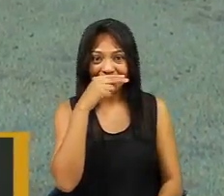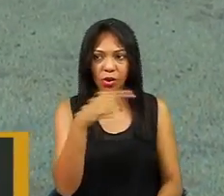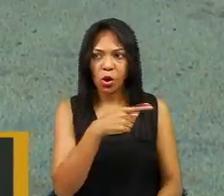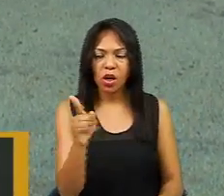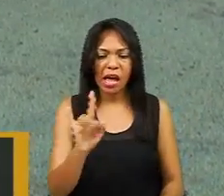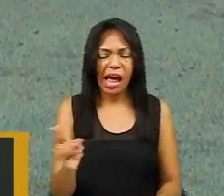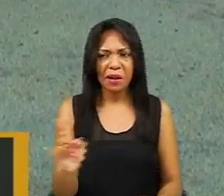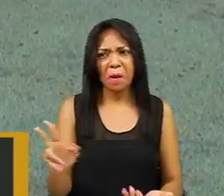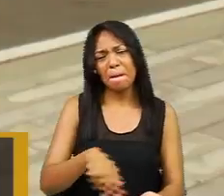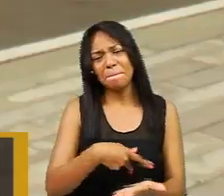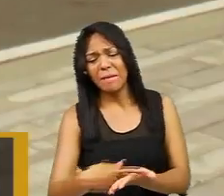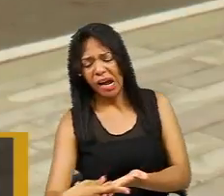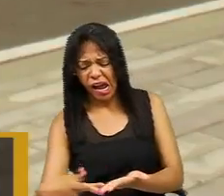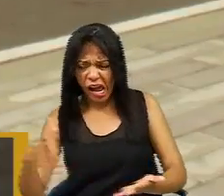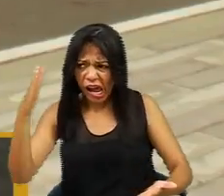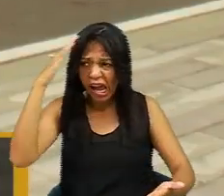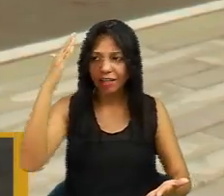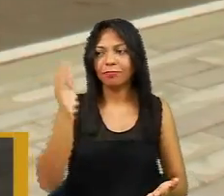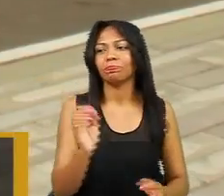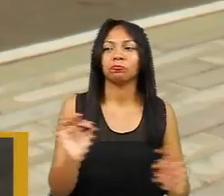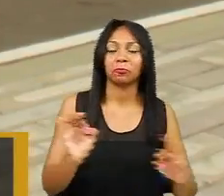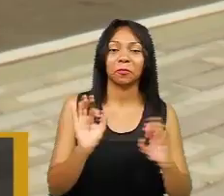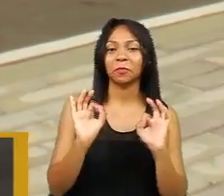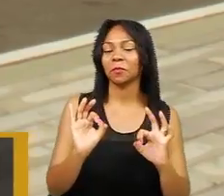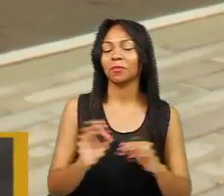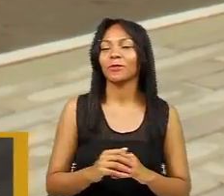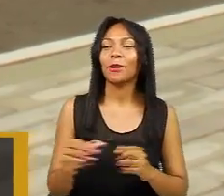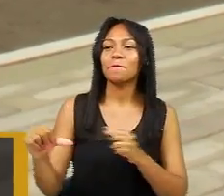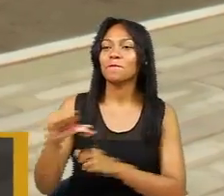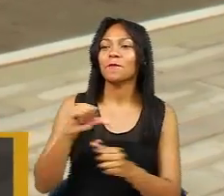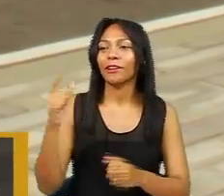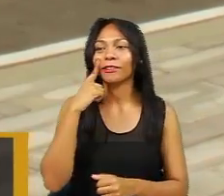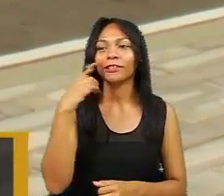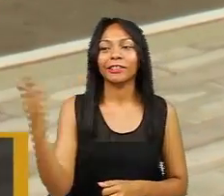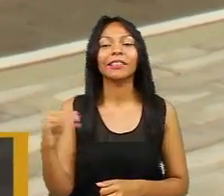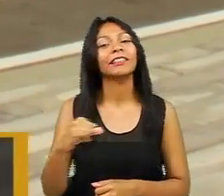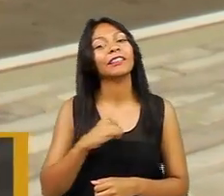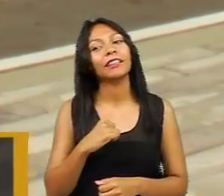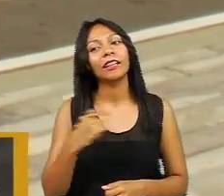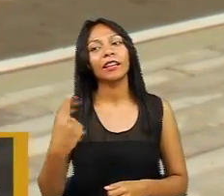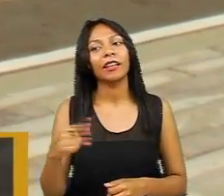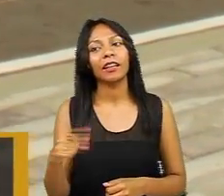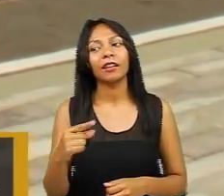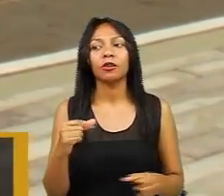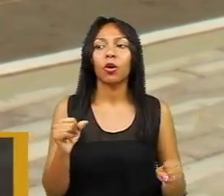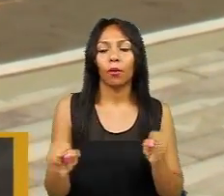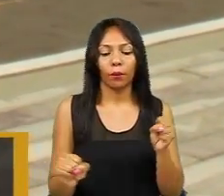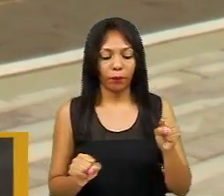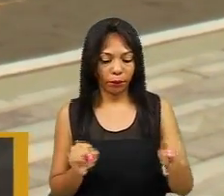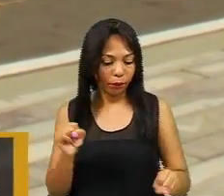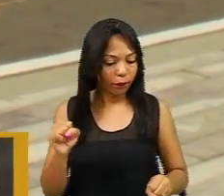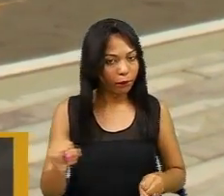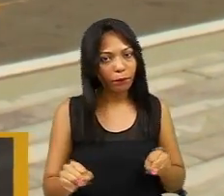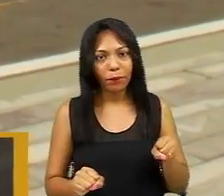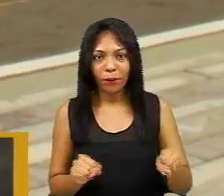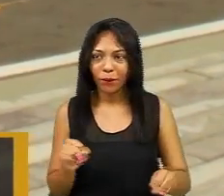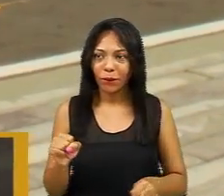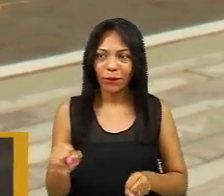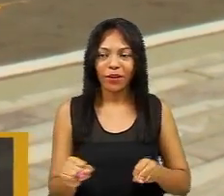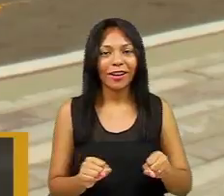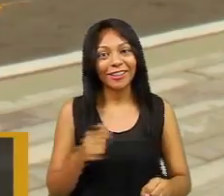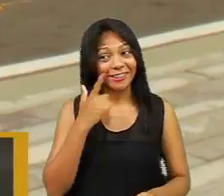sufran golpes o lesiones. El nuevo parque del barrio Inscredial también cuenta con esta ciclorruta interna, con bicicleteros y